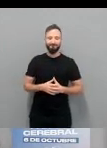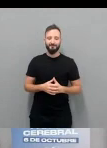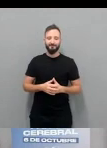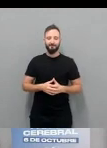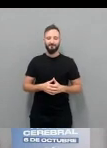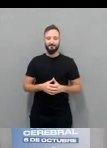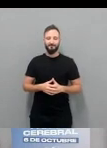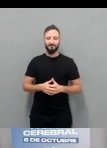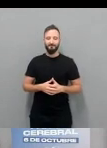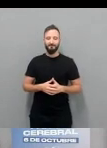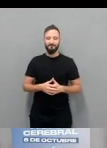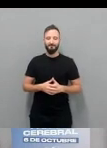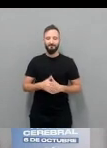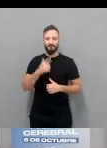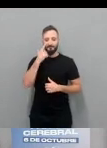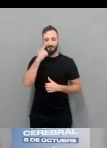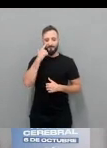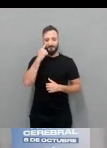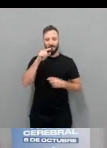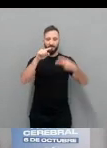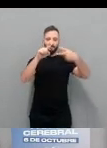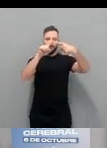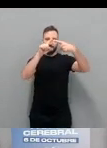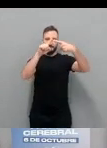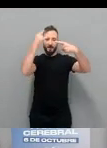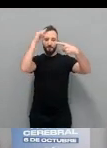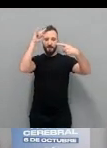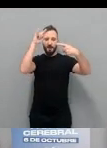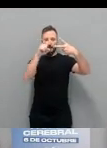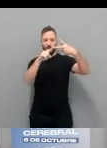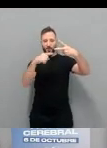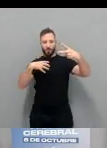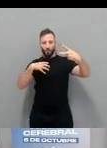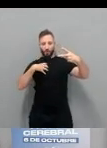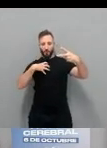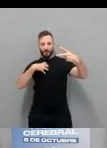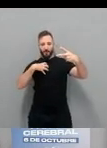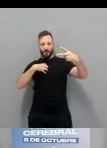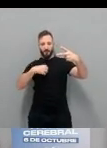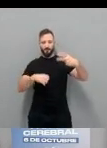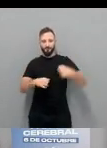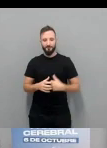Venga, ¿cuál es? ¿La vaca o la oveja?